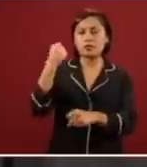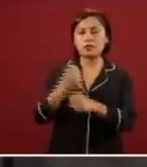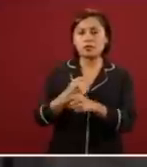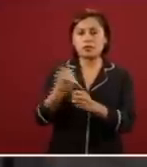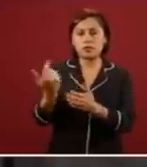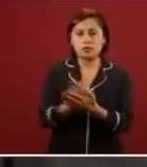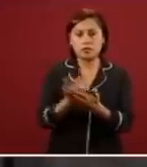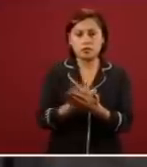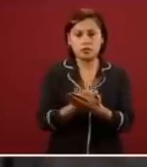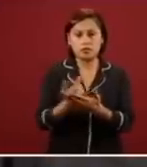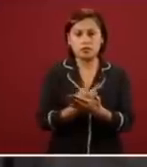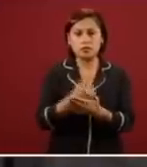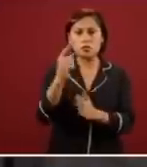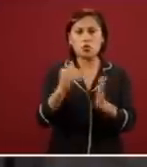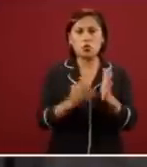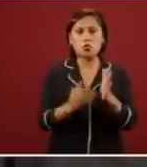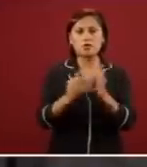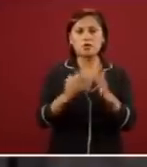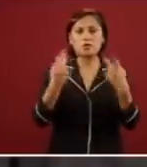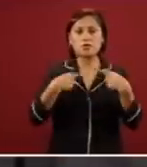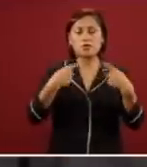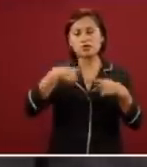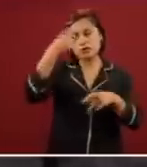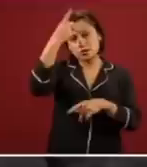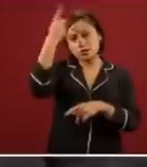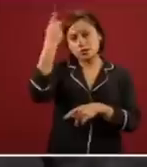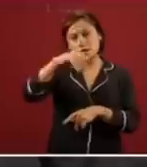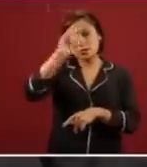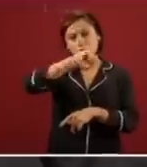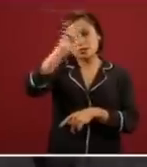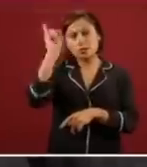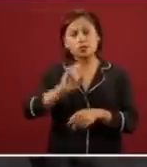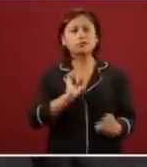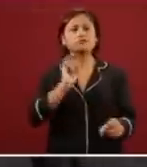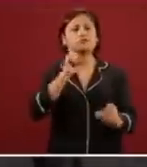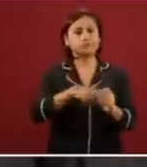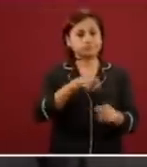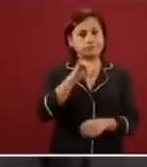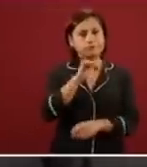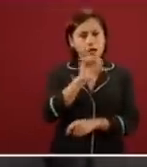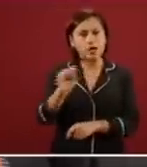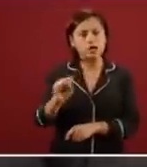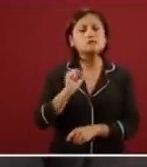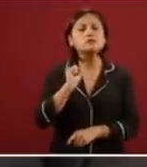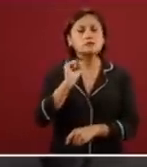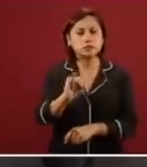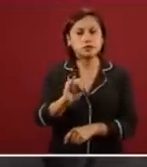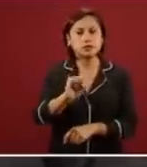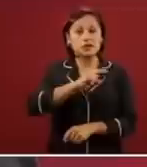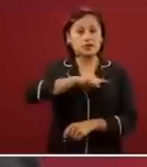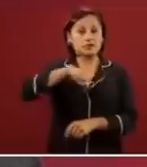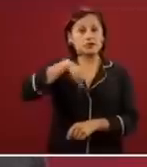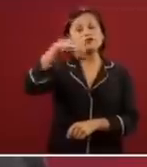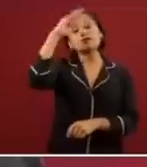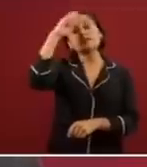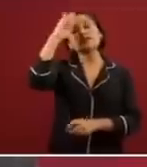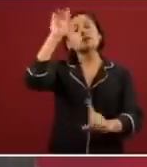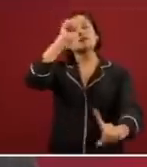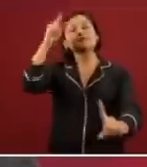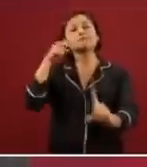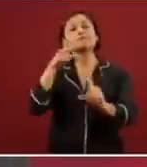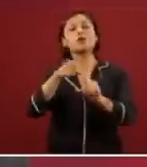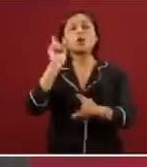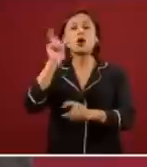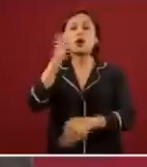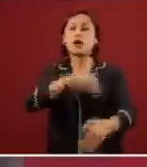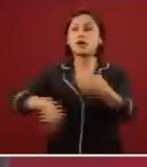patrones registrados en el seguro social, y lo que queremos es que todos tengan la misma condición y efectivamente